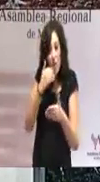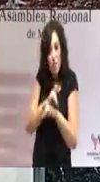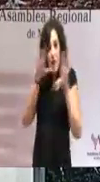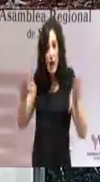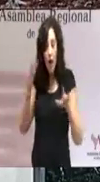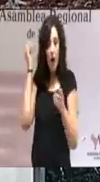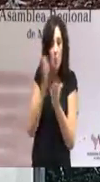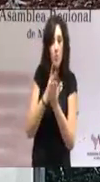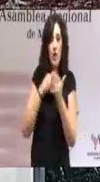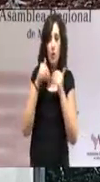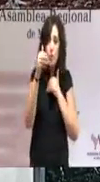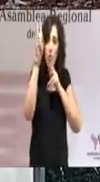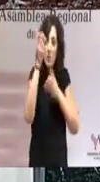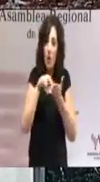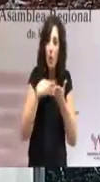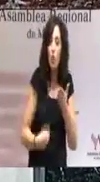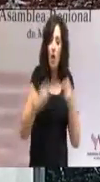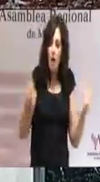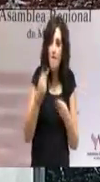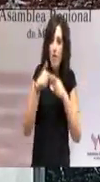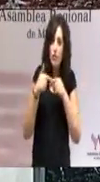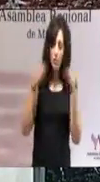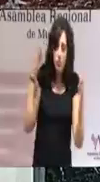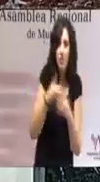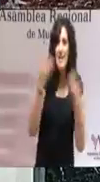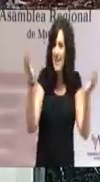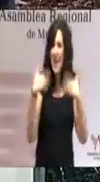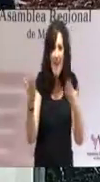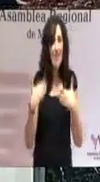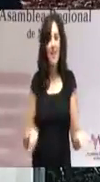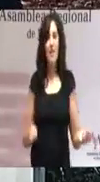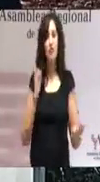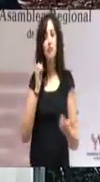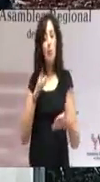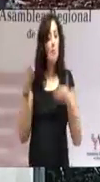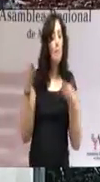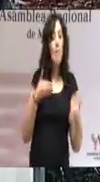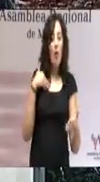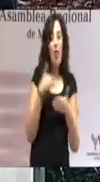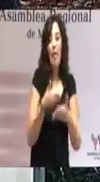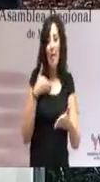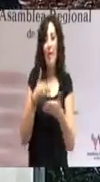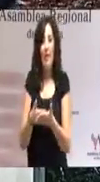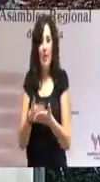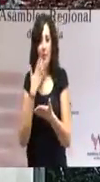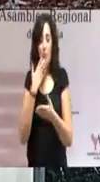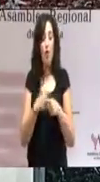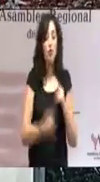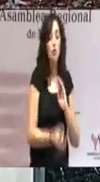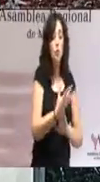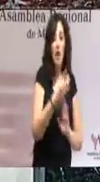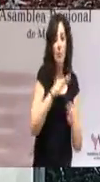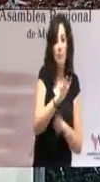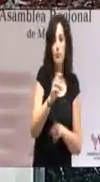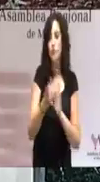de futuro por la región. Están quedándose en el regate corto, están quedando en el parche, vamos a